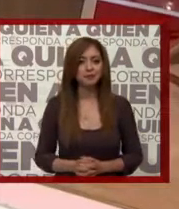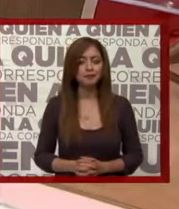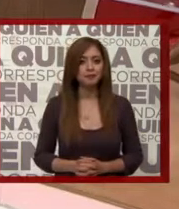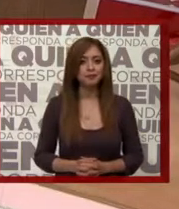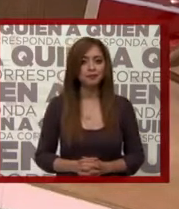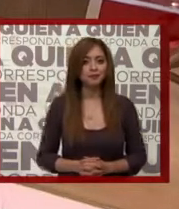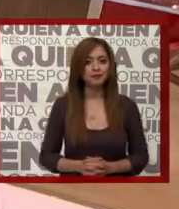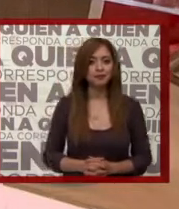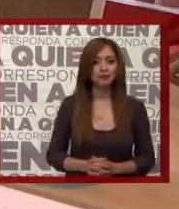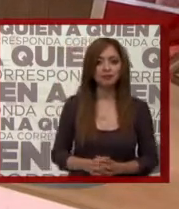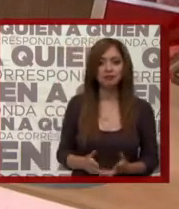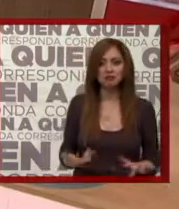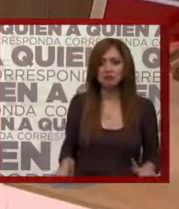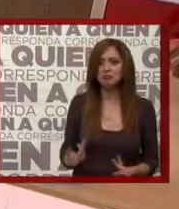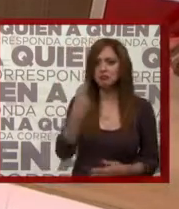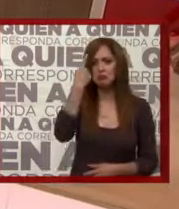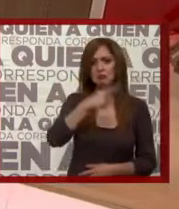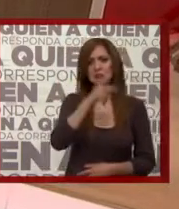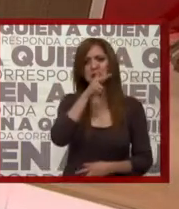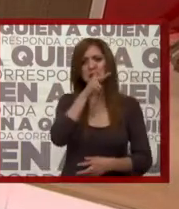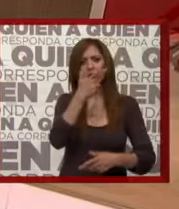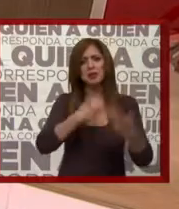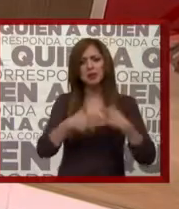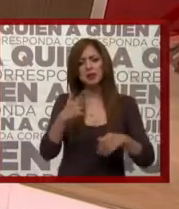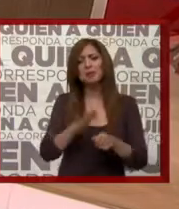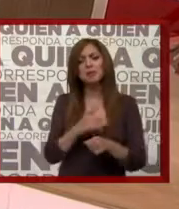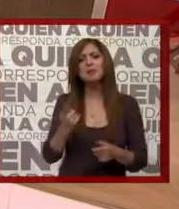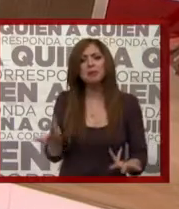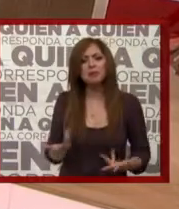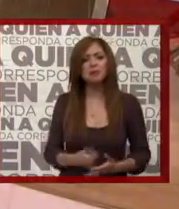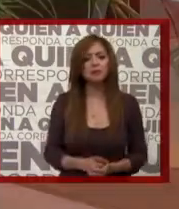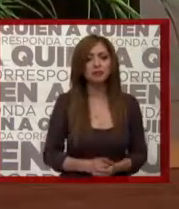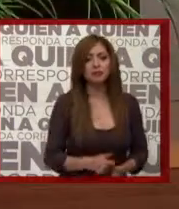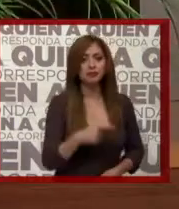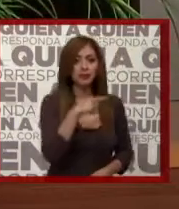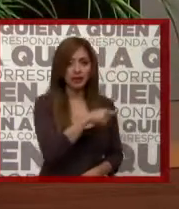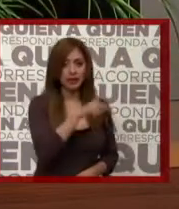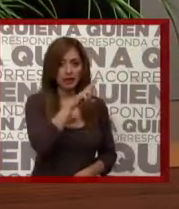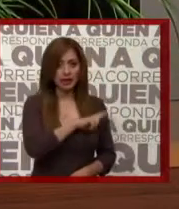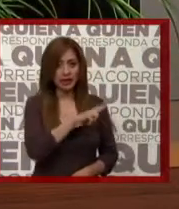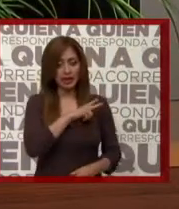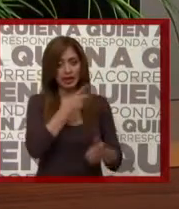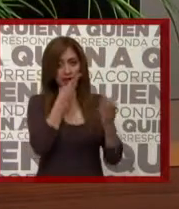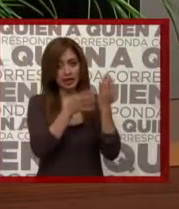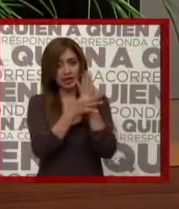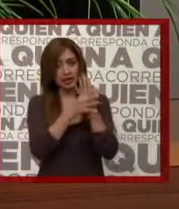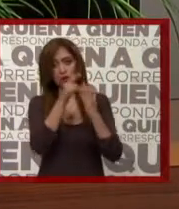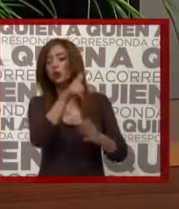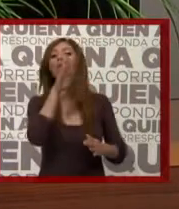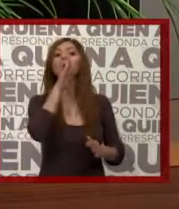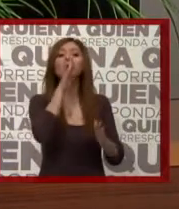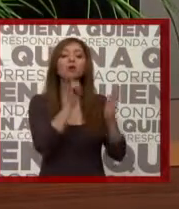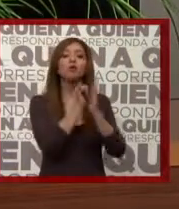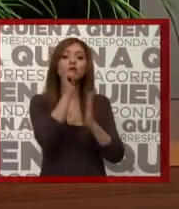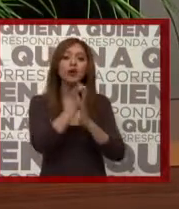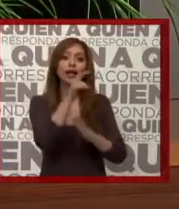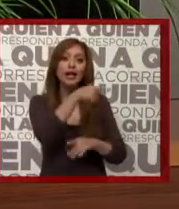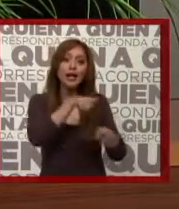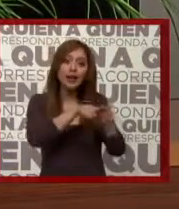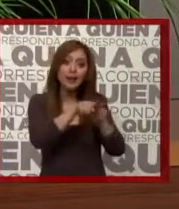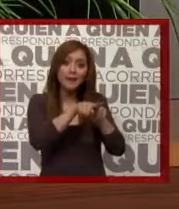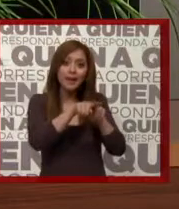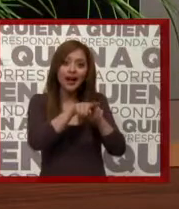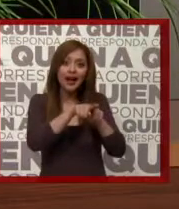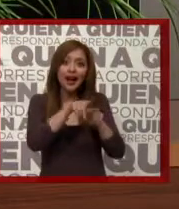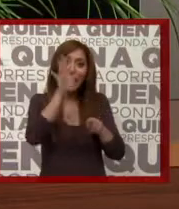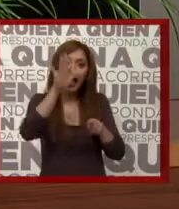¿Para qué regresó el papá, no? Ya, ¿cómo está? Ellos rentan las casas, que por cierto ya dice que las construyó su mamá. Las hermanas le dicen al papá